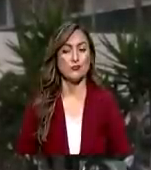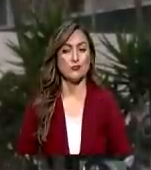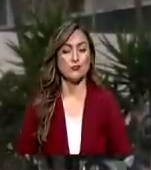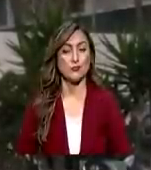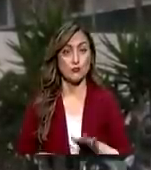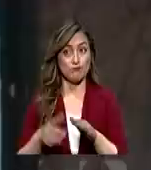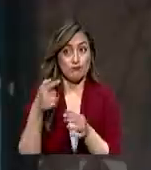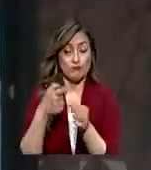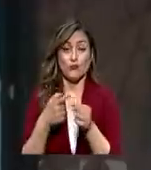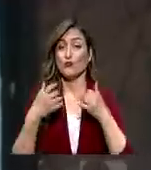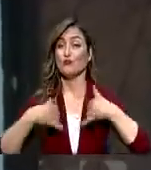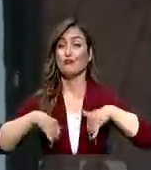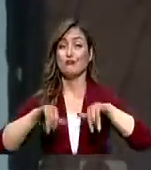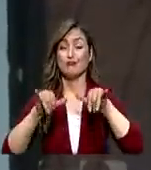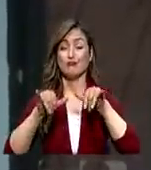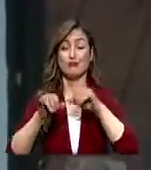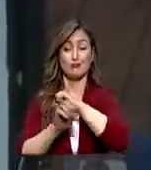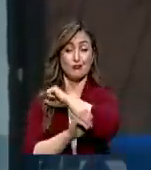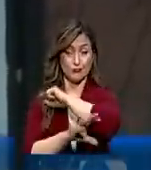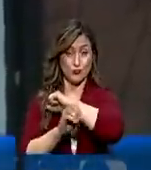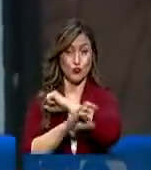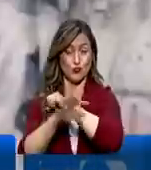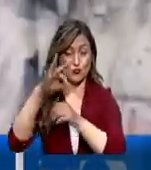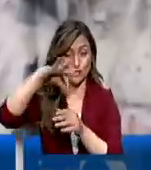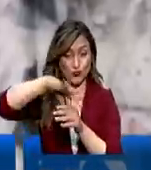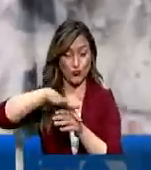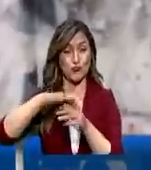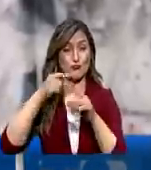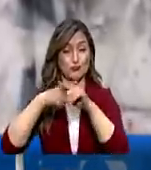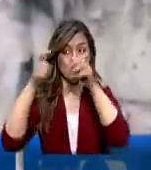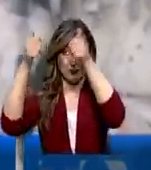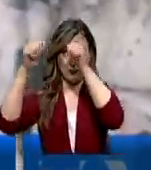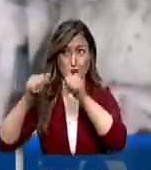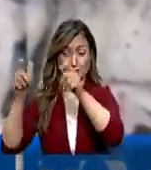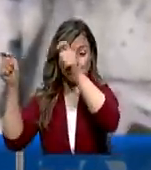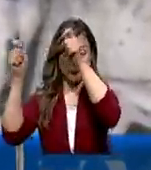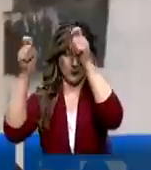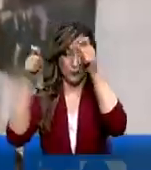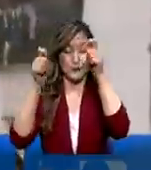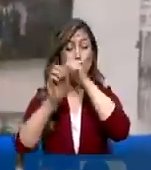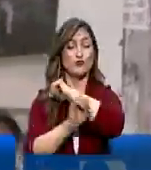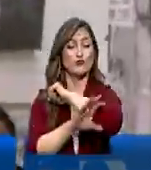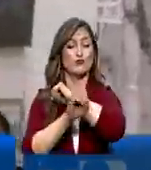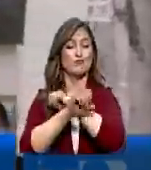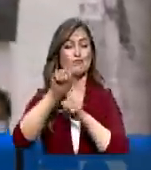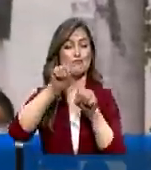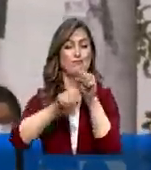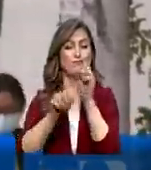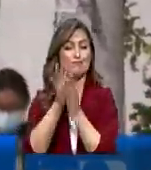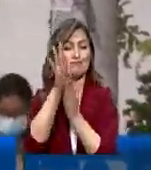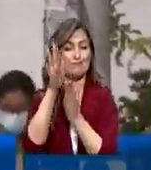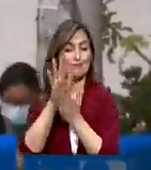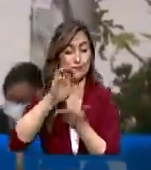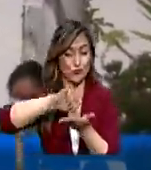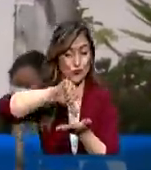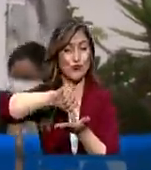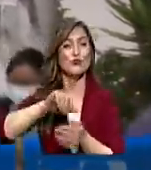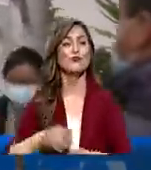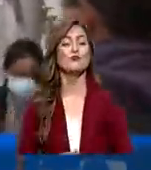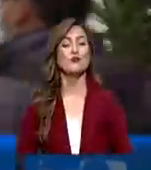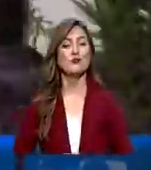Parece que Quito continúa en campaña electoral. Varios postes aún están cubiertos de propaganda dañando la imagen de la ciudad.